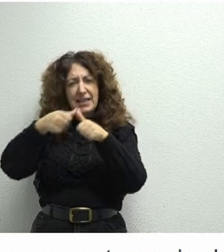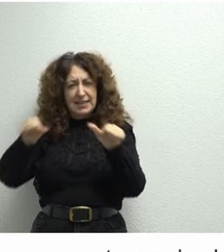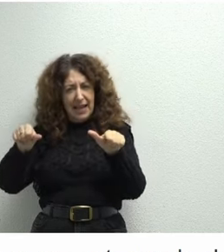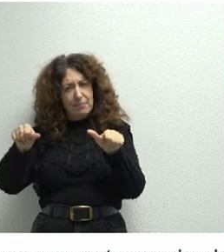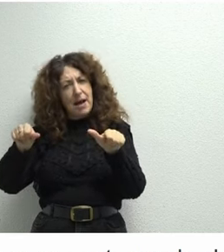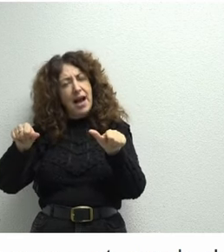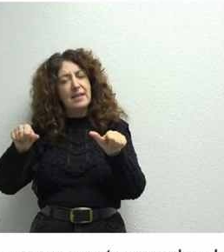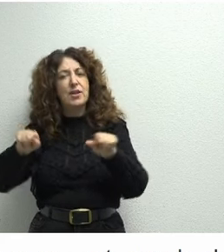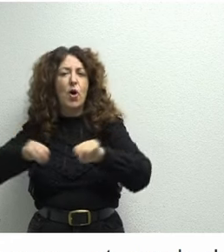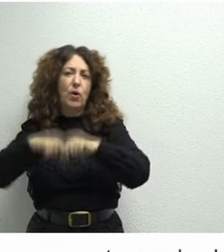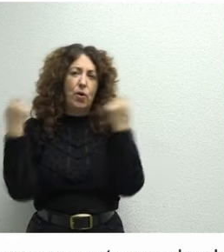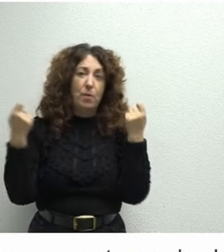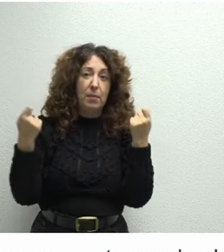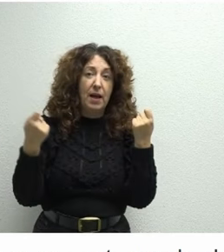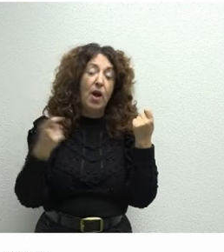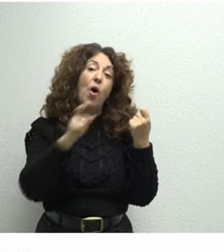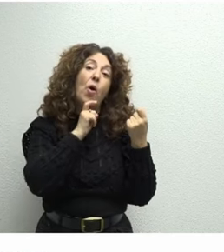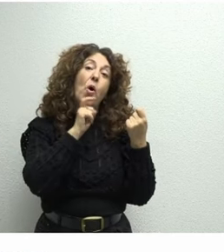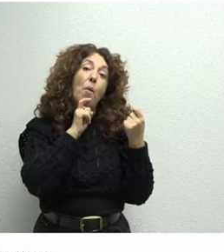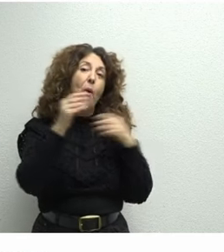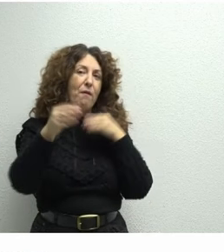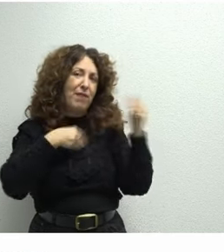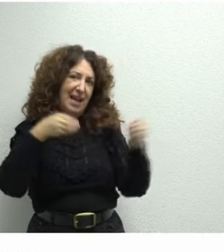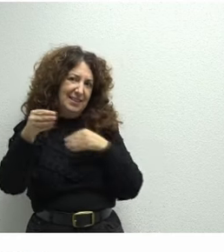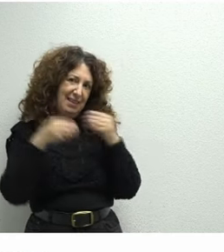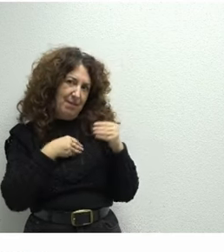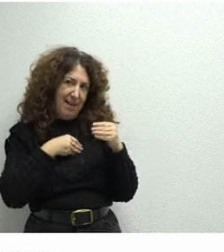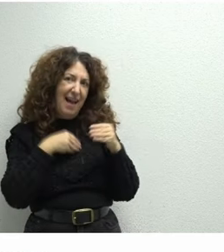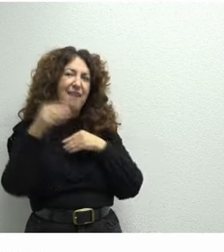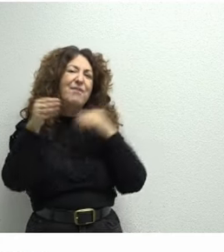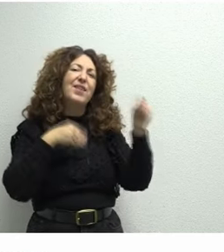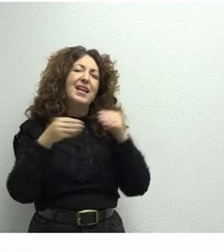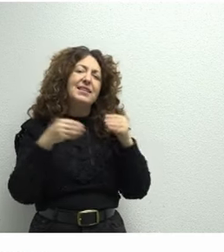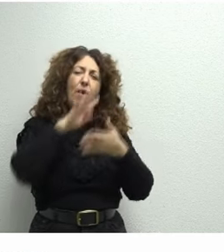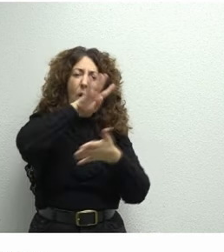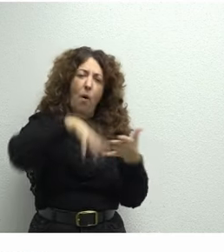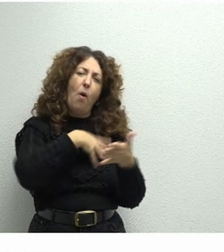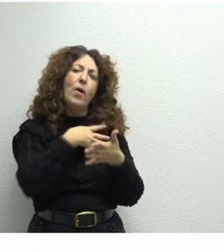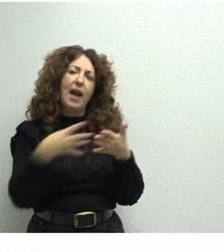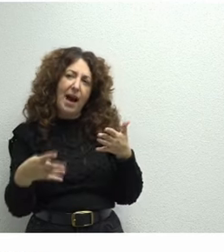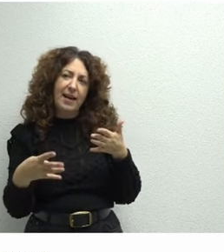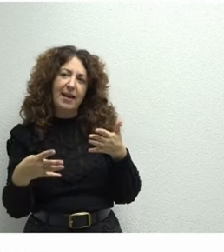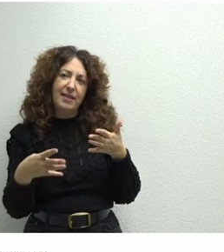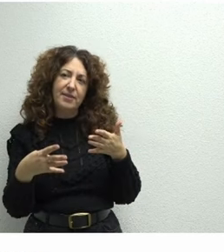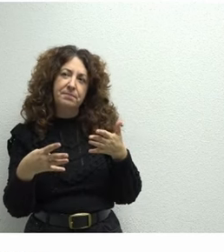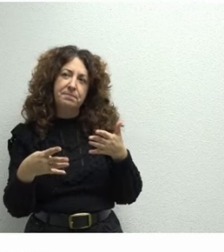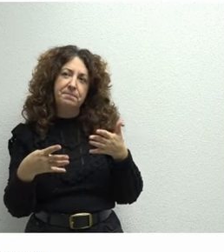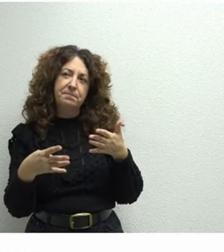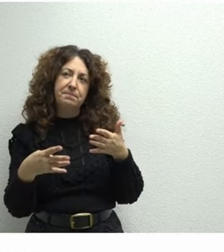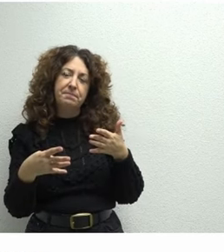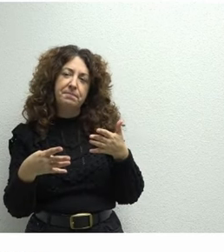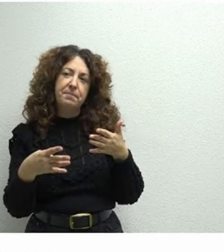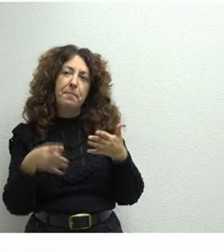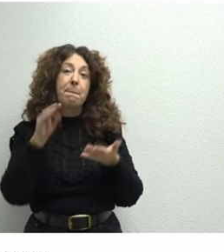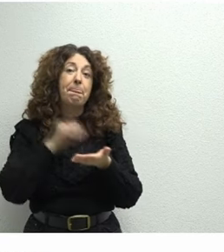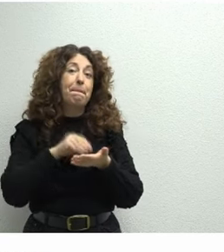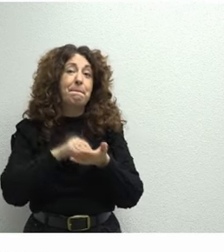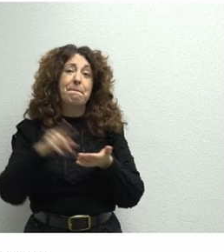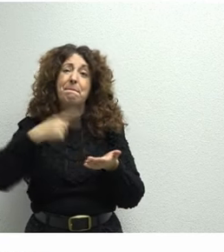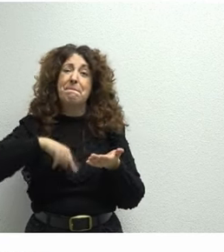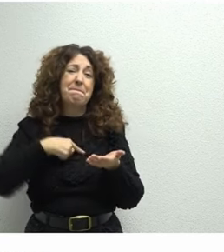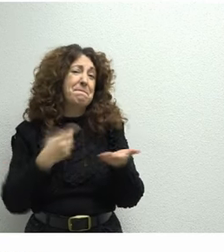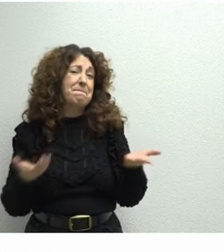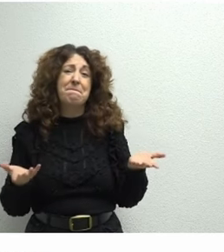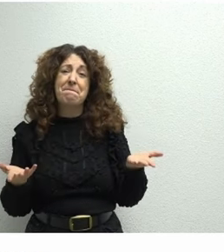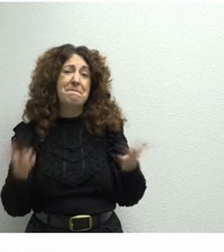esto con la flexibilidad flexibilidad es horaria eh A veces eh No disponemos de todo